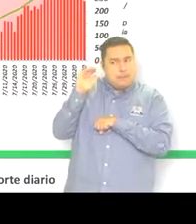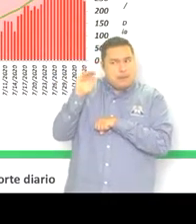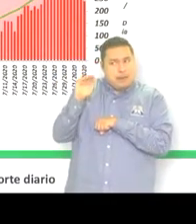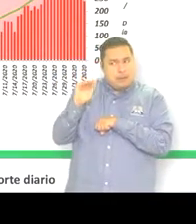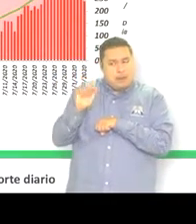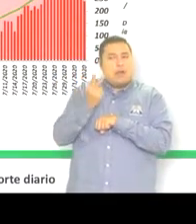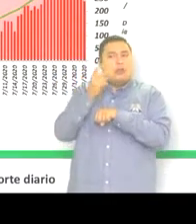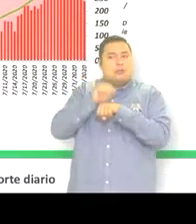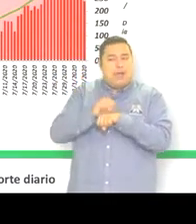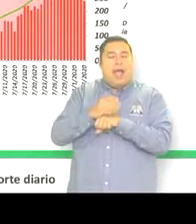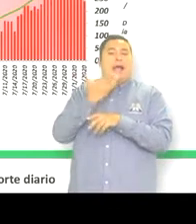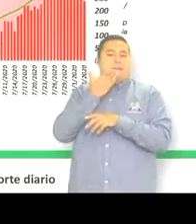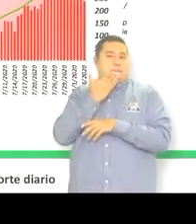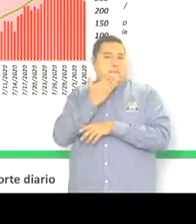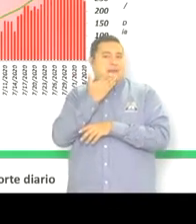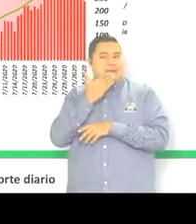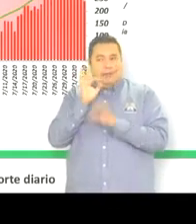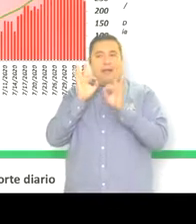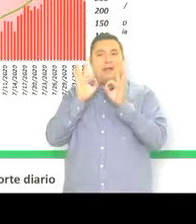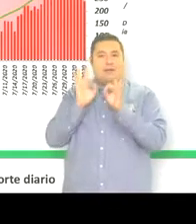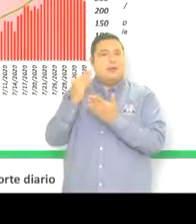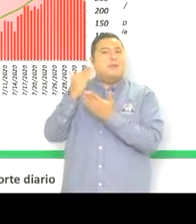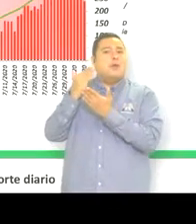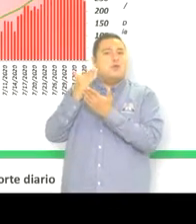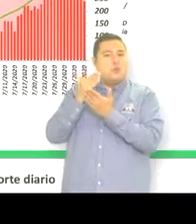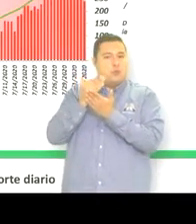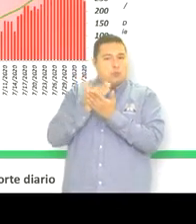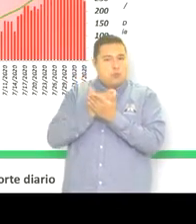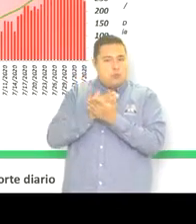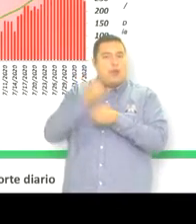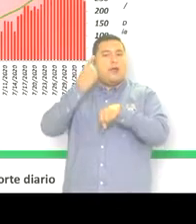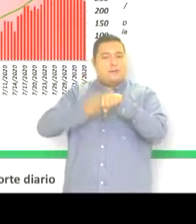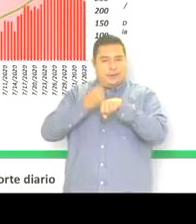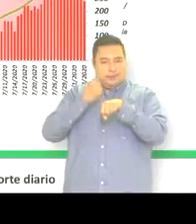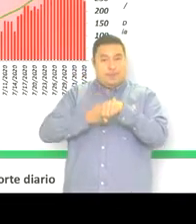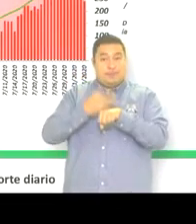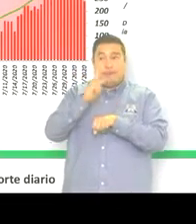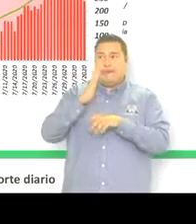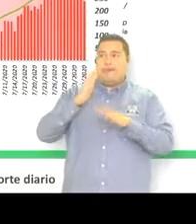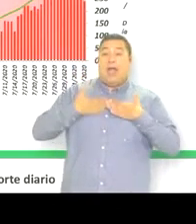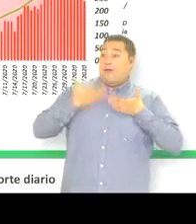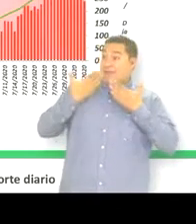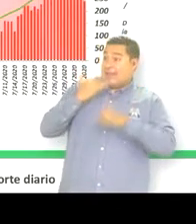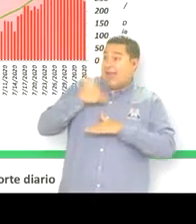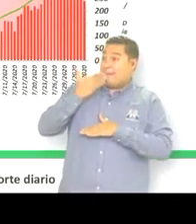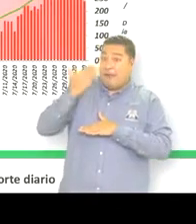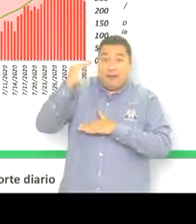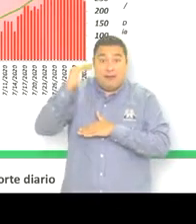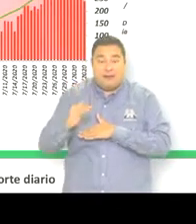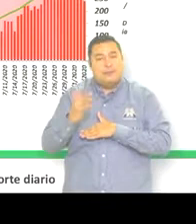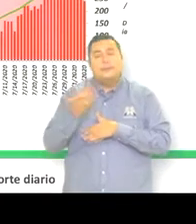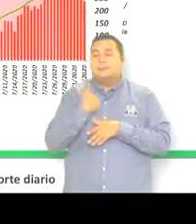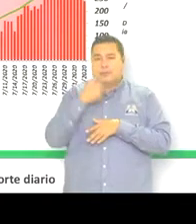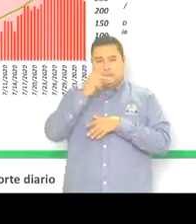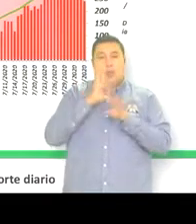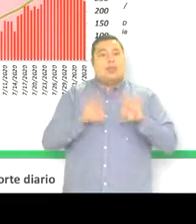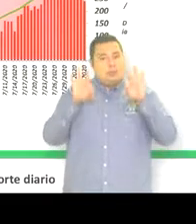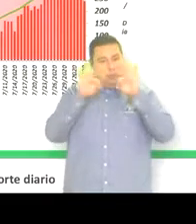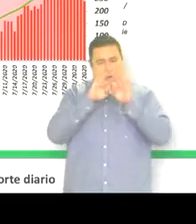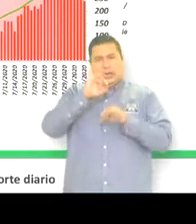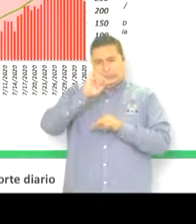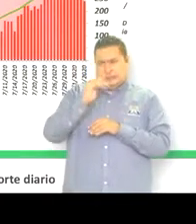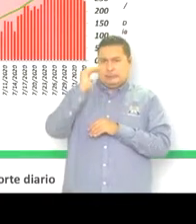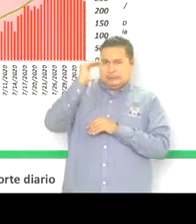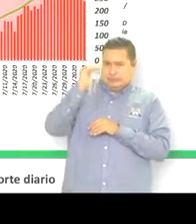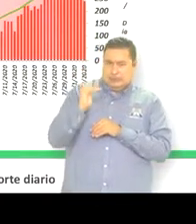casos, estaremos ante una realidad de una disminución de la epidemia. Así es que no podemos confiarnos, pero sí es importante pues dar a conocer,